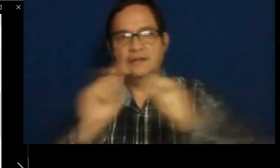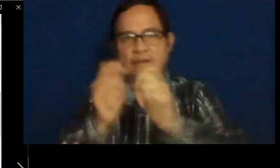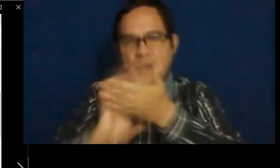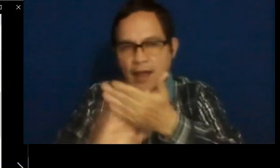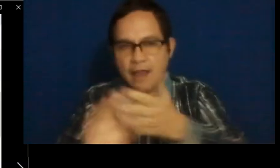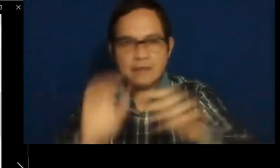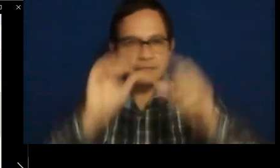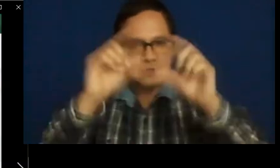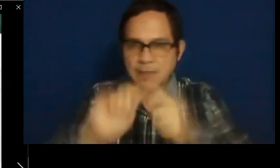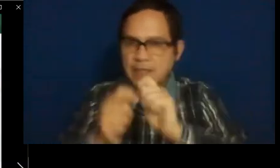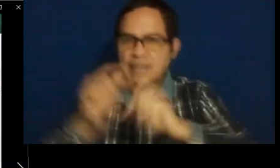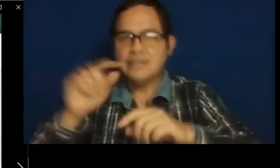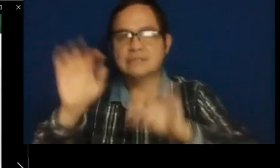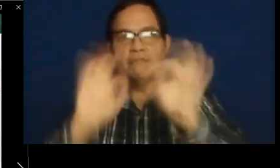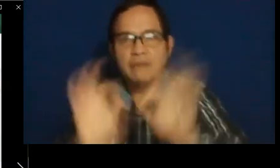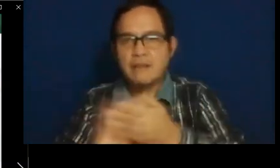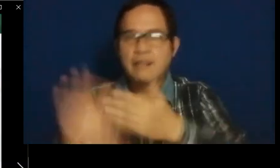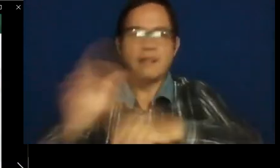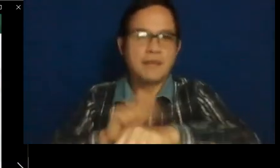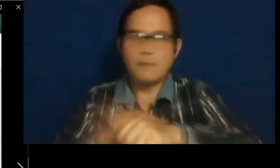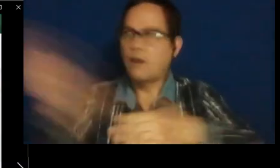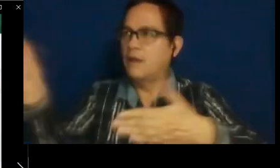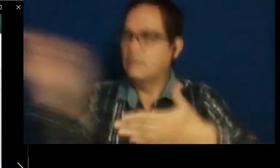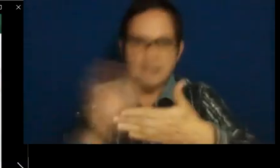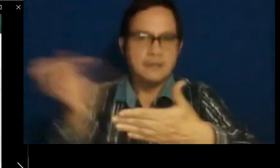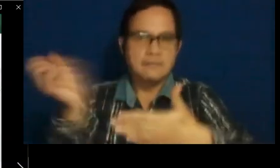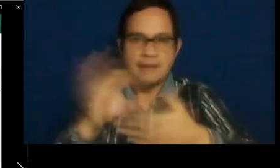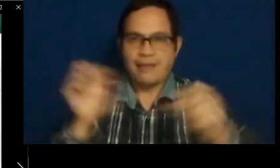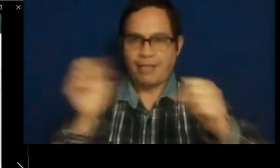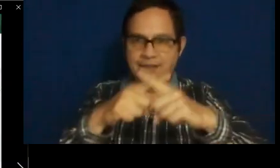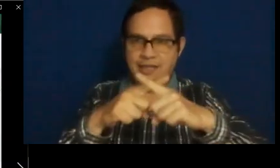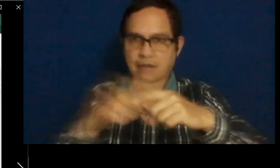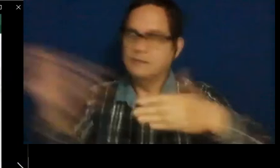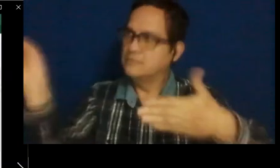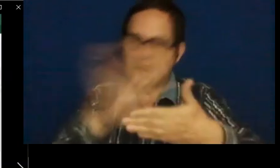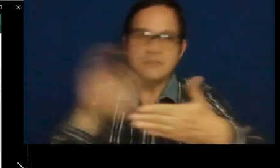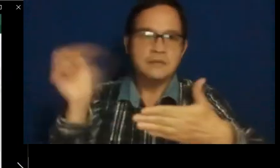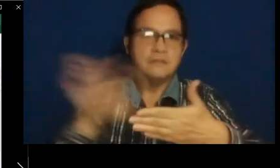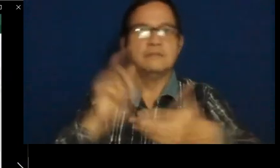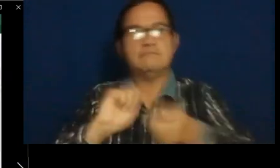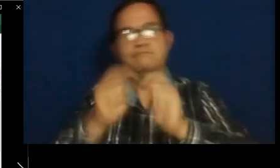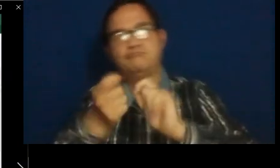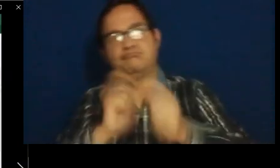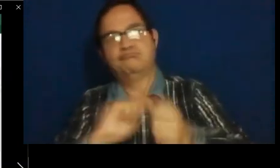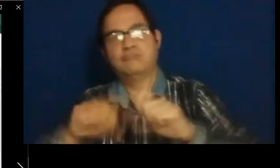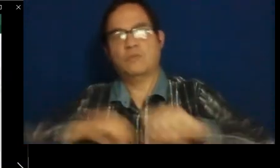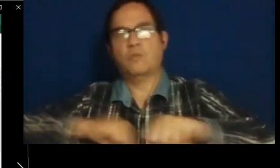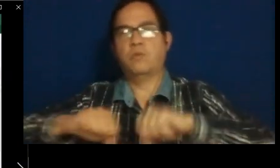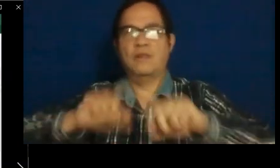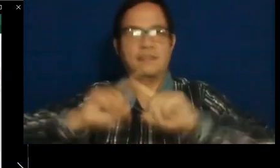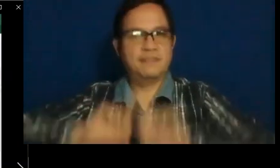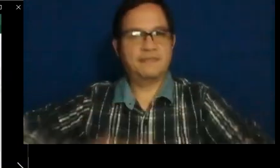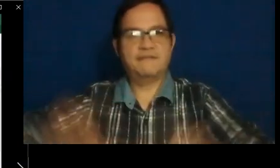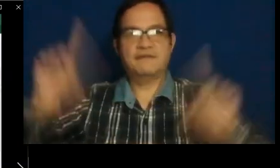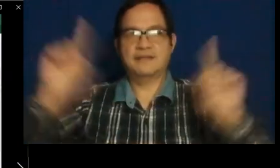los lanzamientos, tomo los datos del tiempo y los voy diligenciando acá. ¿Listo? Claramente es un movimiento diferente porque ya los